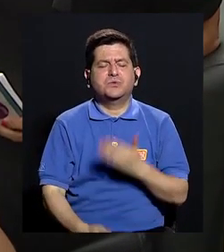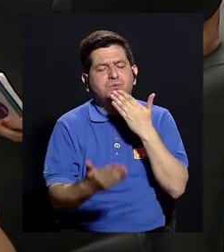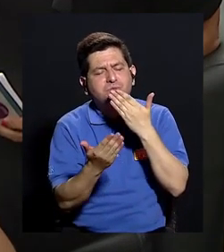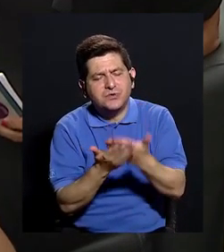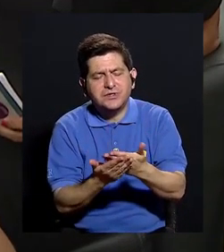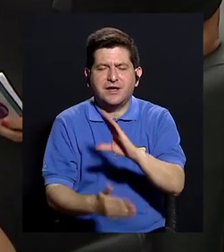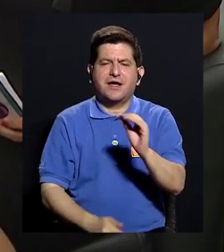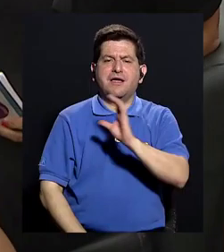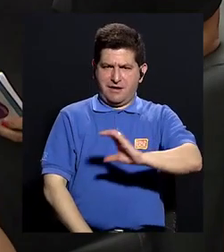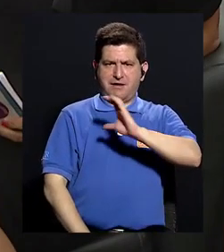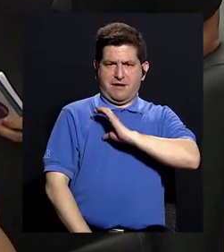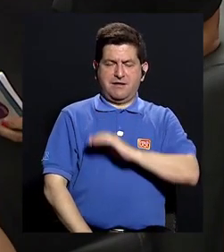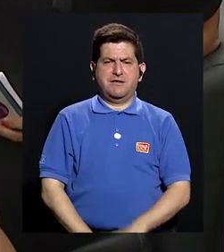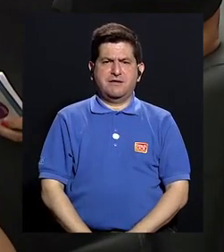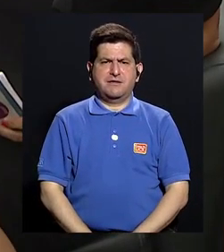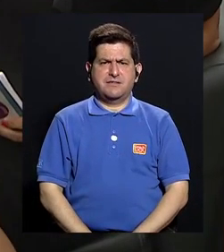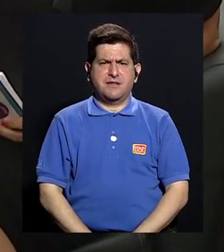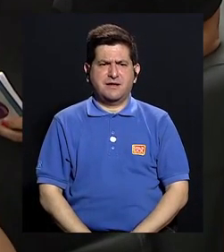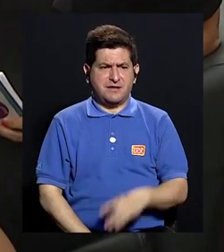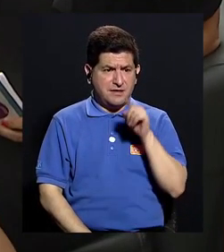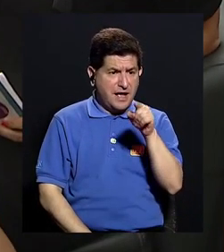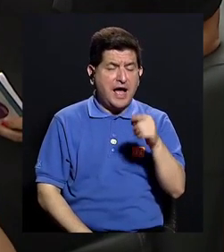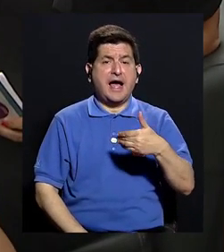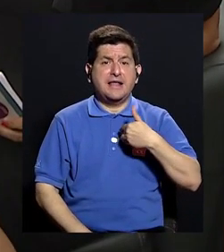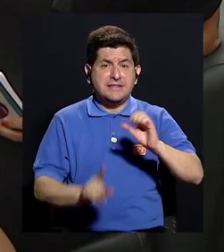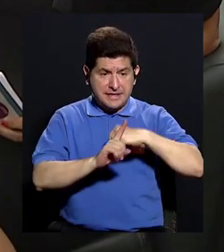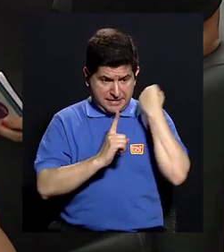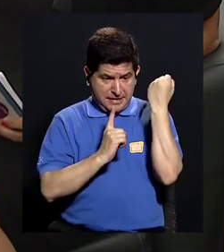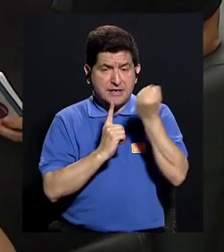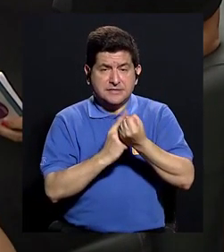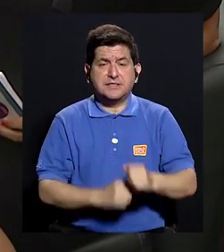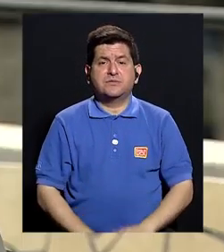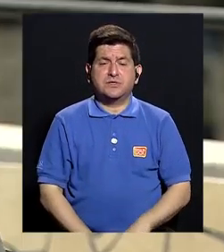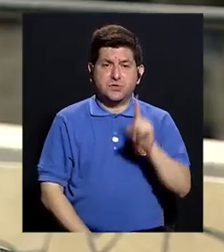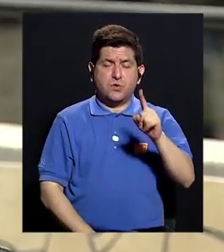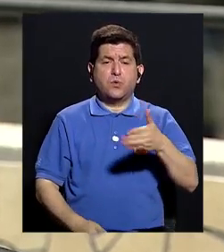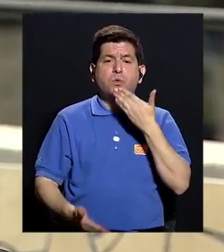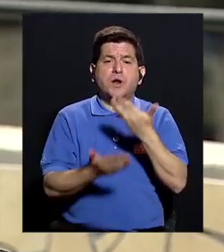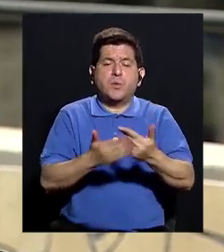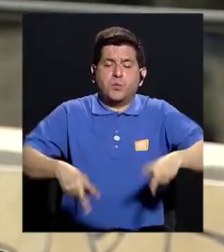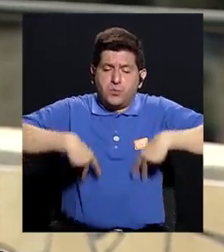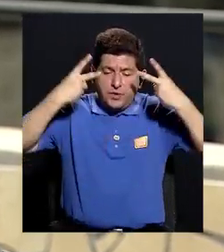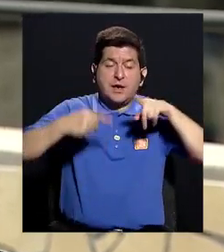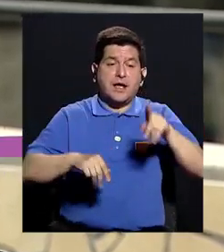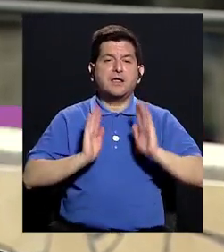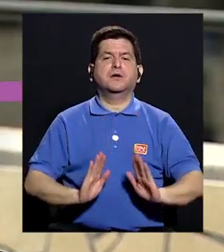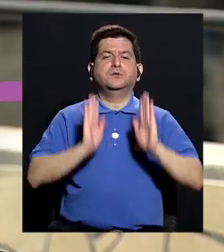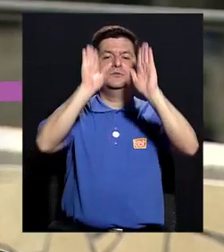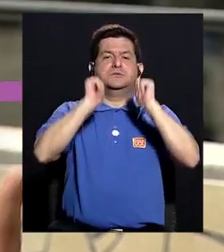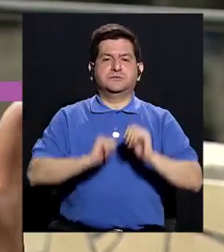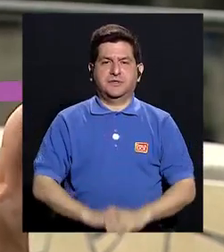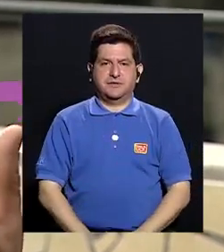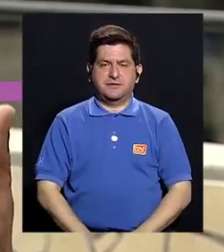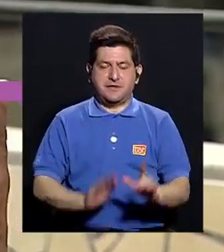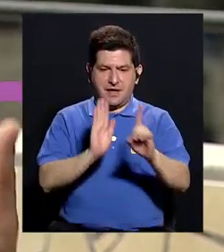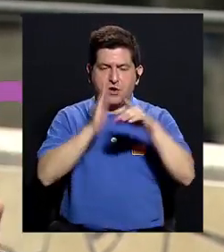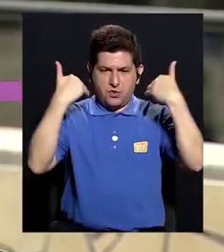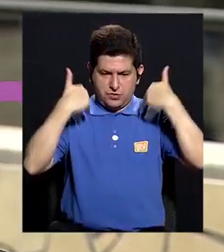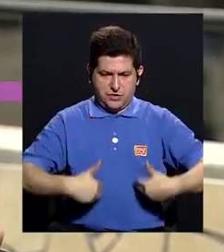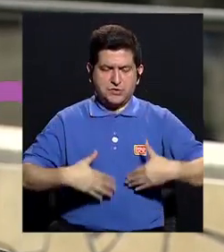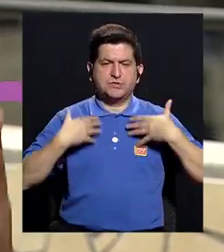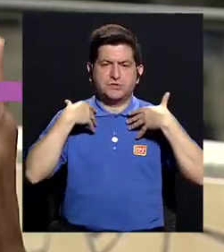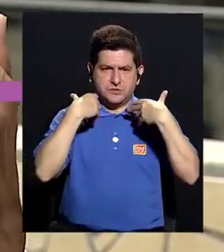amabilidad y con calidad, porque además significa contar con las condiciones para el bien vivir. Y eso es maravilloso. Por eso los